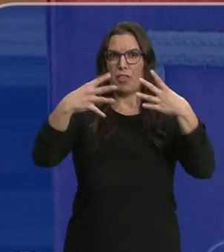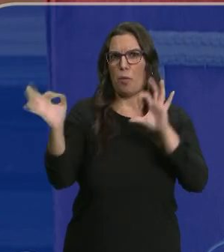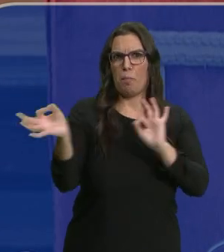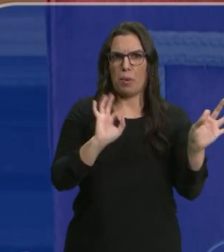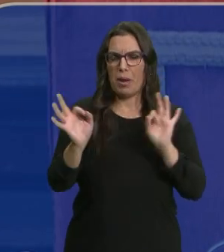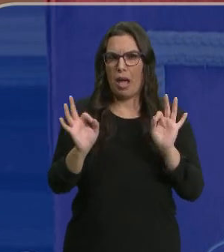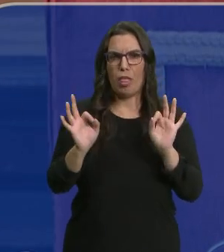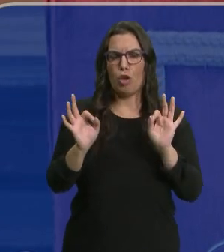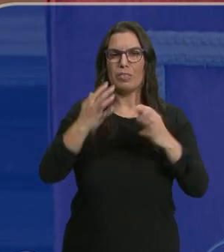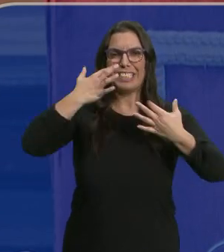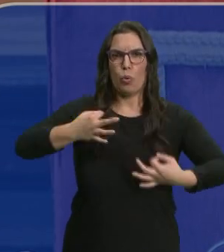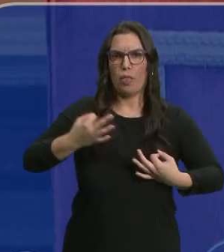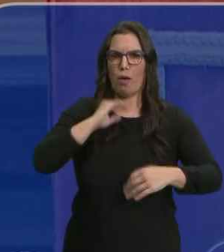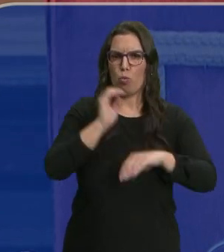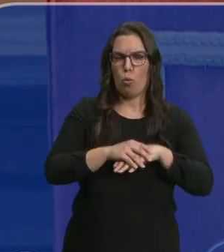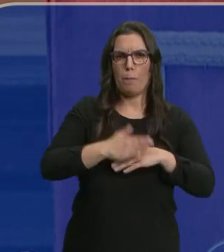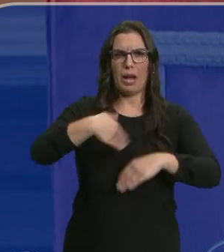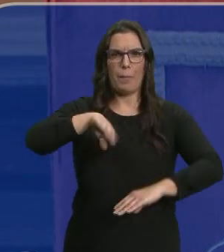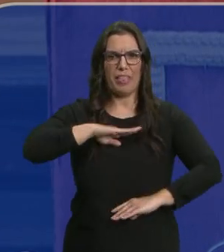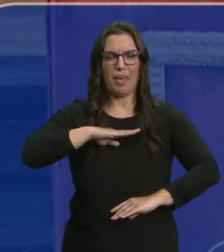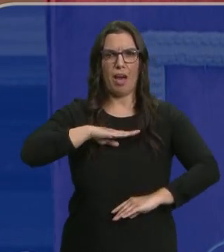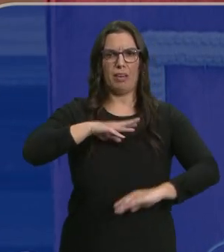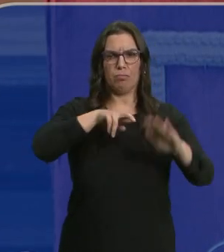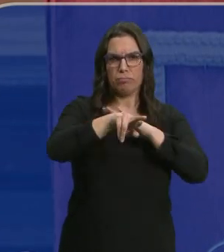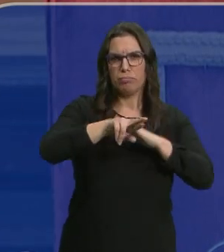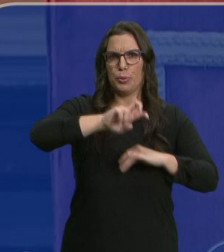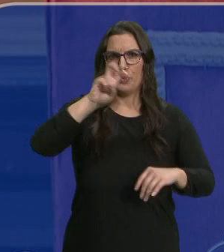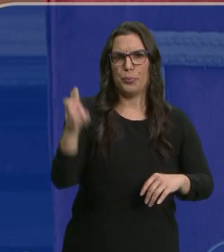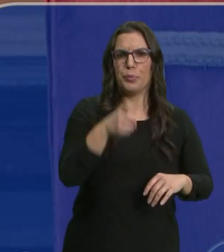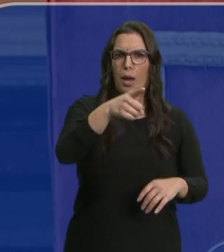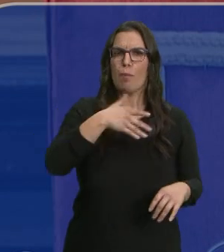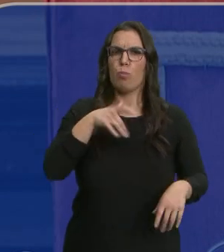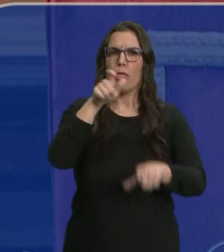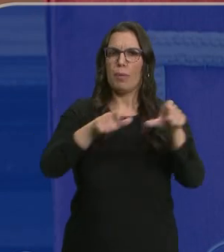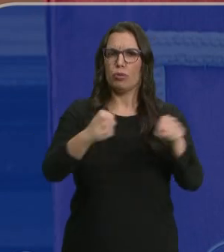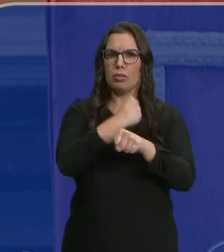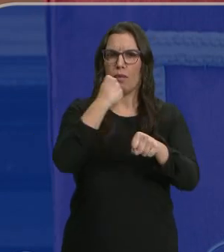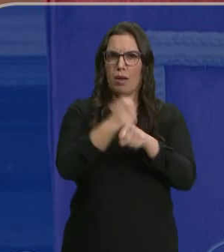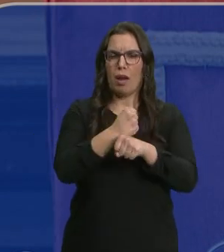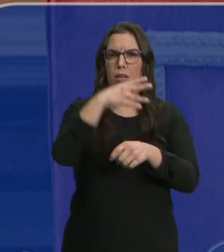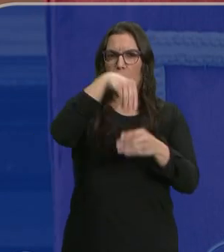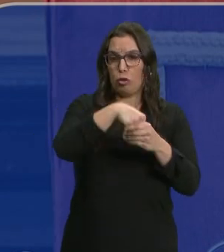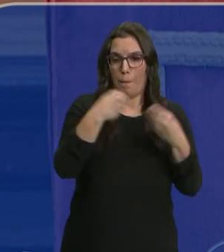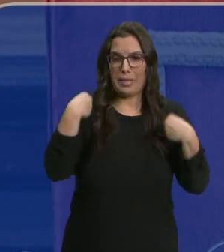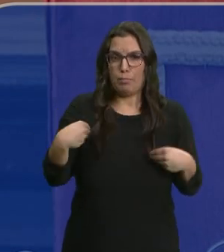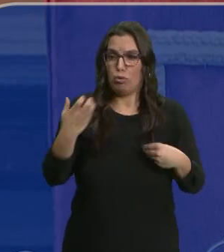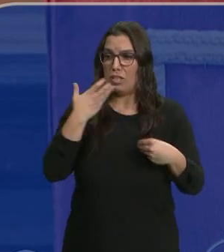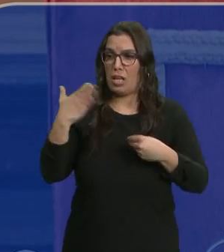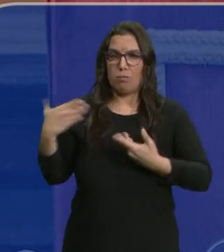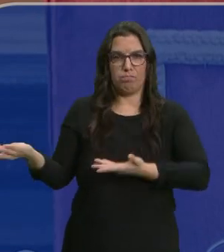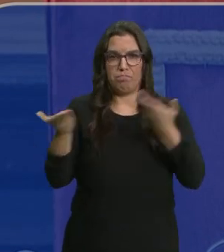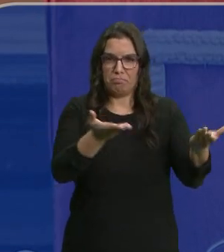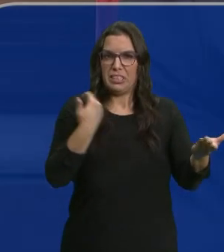con todas las exigencias en seguridad, capacidad y dotación, en el que podrían instalarse los trabajadores de la Agencia Espacial hoy mismo, si